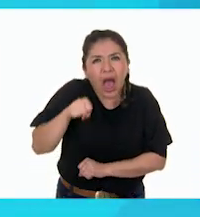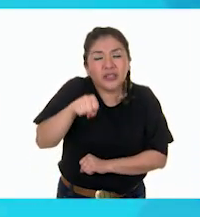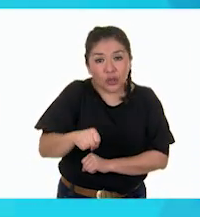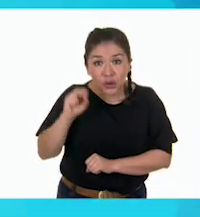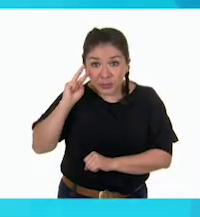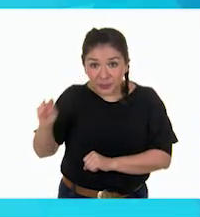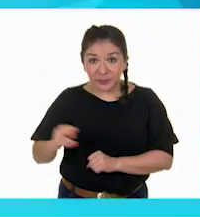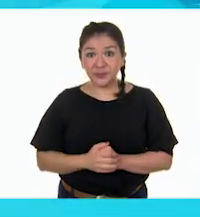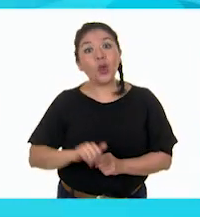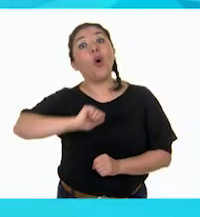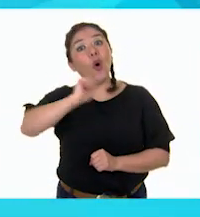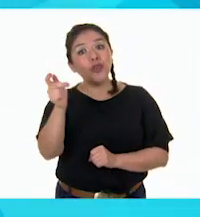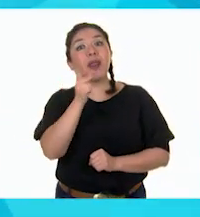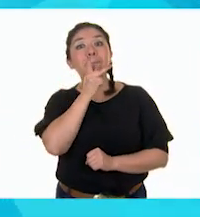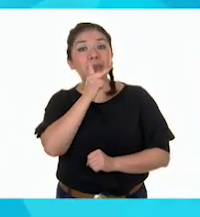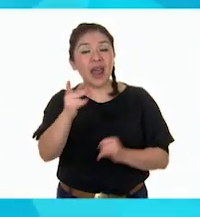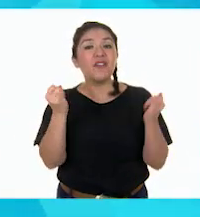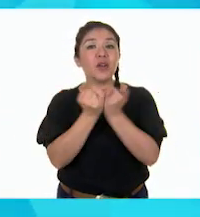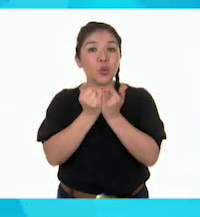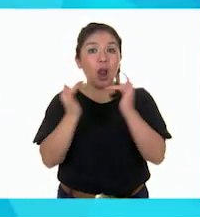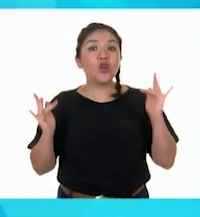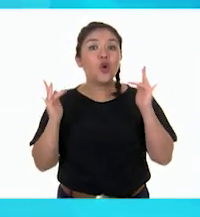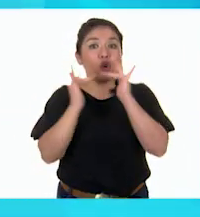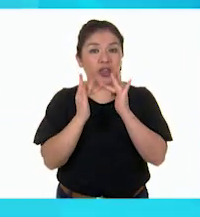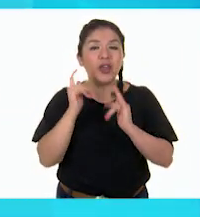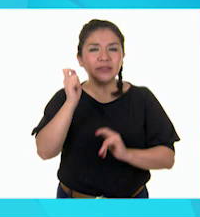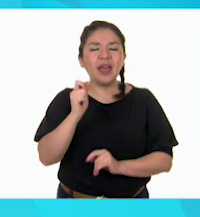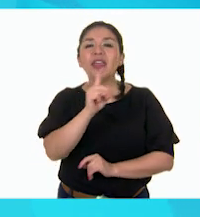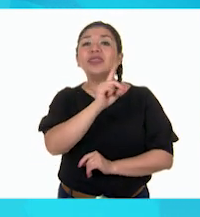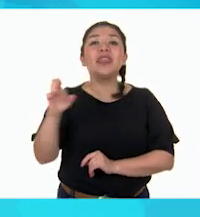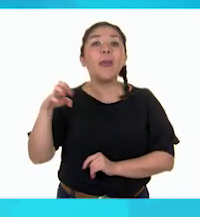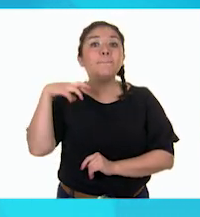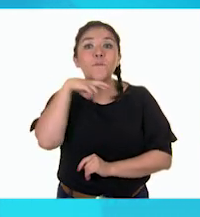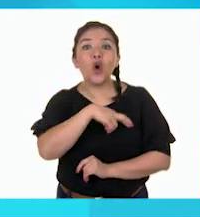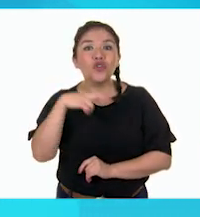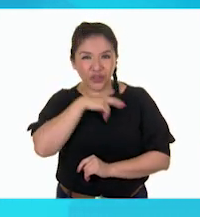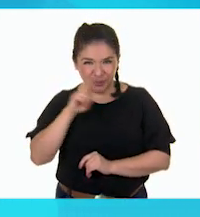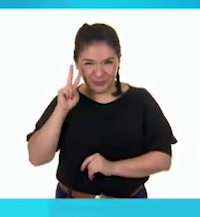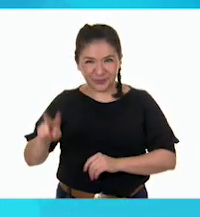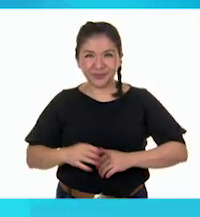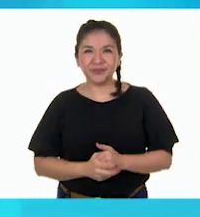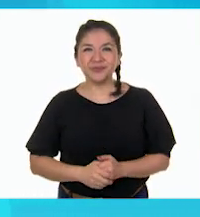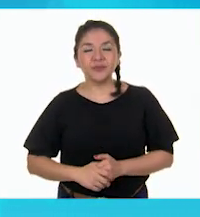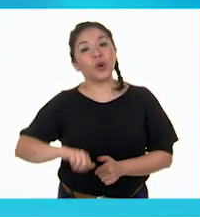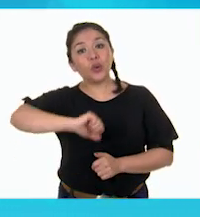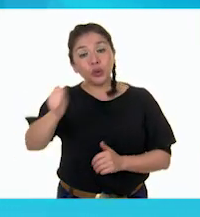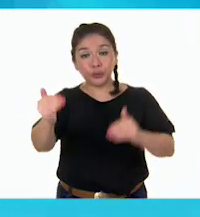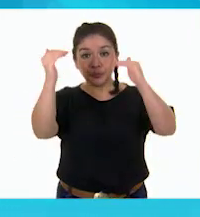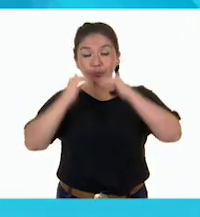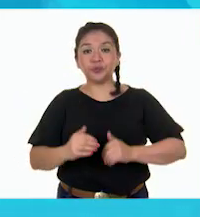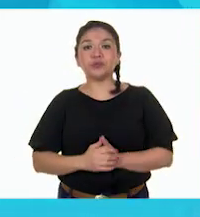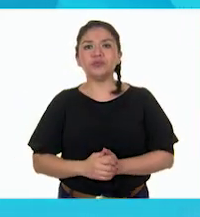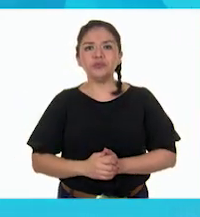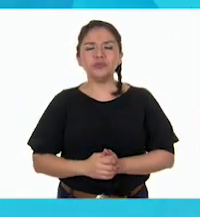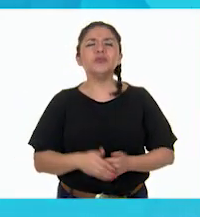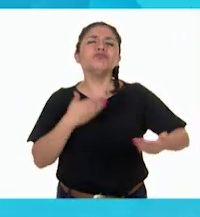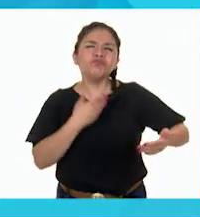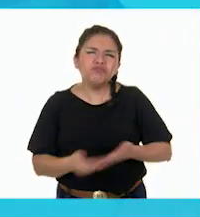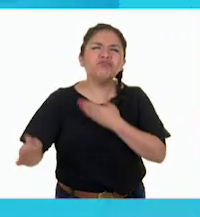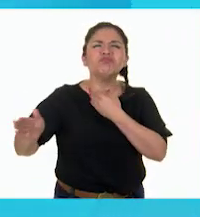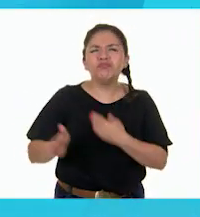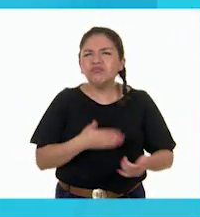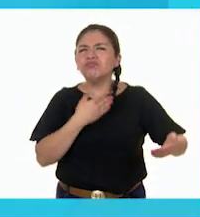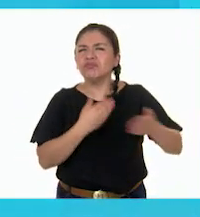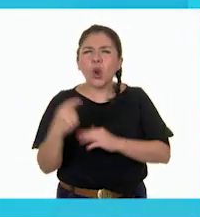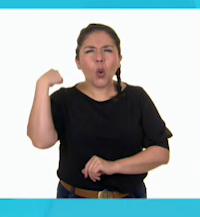está otro conector. Ajá. ¿Qué es? De pronto. Perfecto. Siguiente. Después de caminar durante algunas